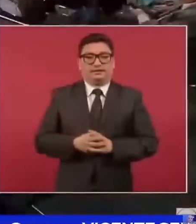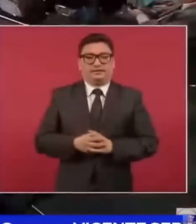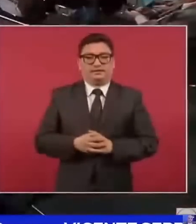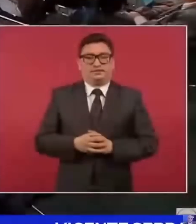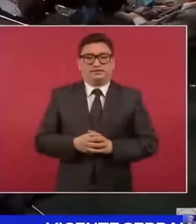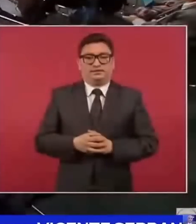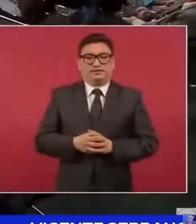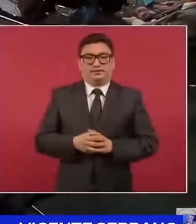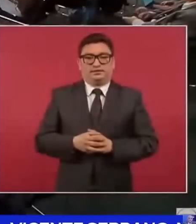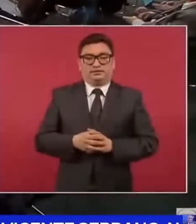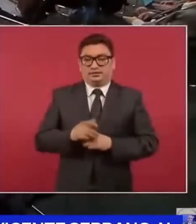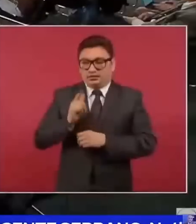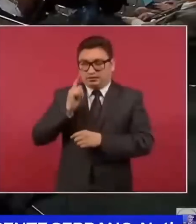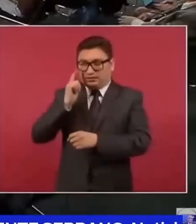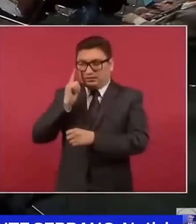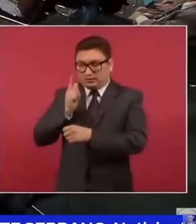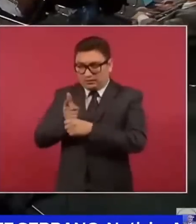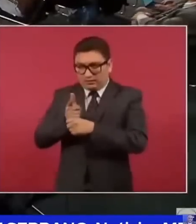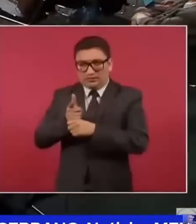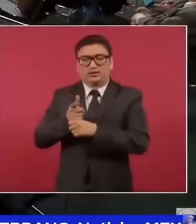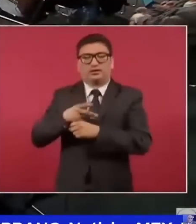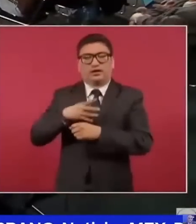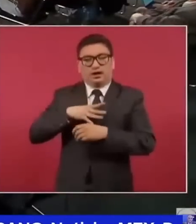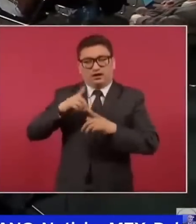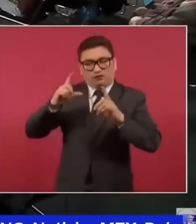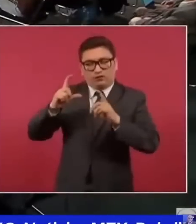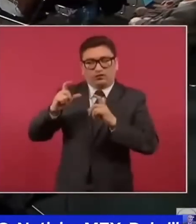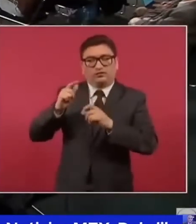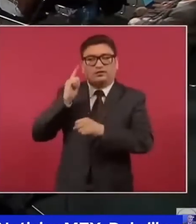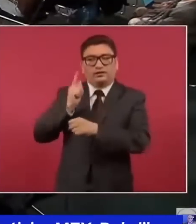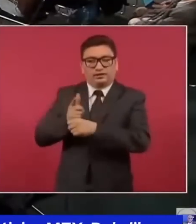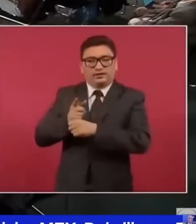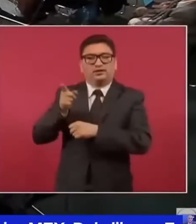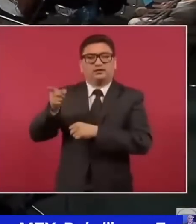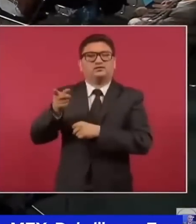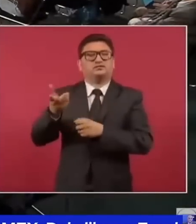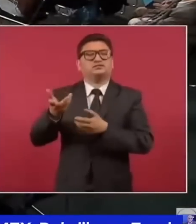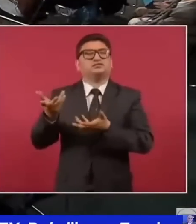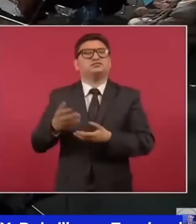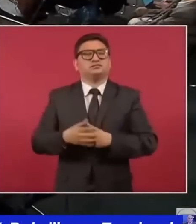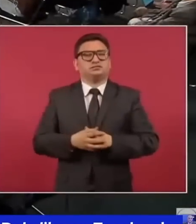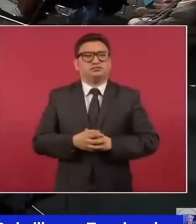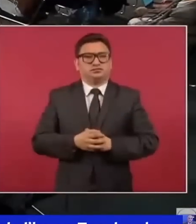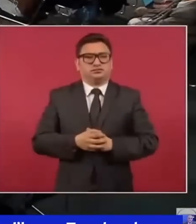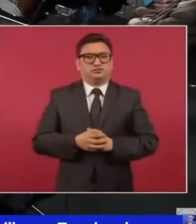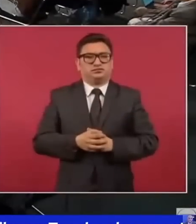lo identifican, sacan hasta fotografías en donde estaba